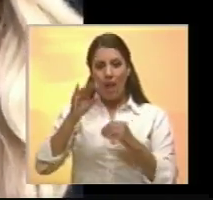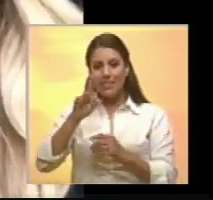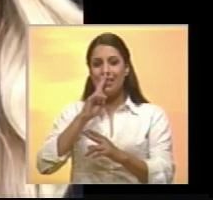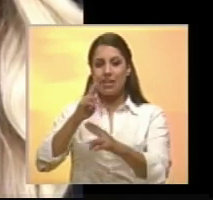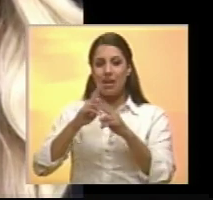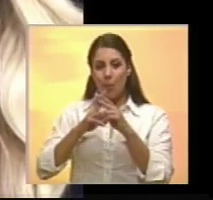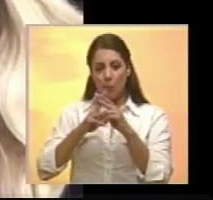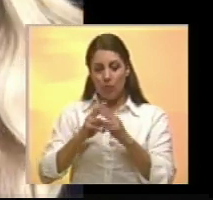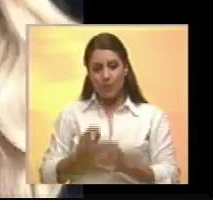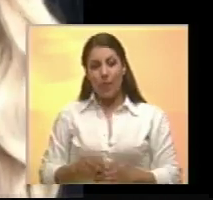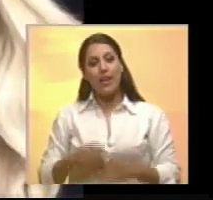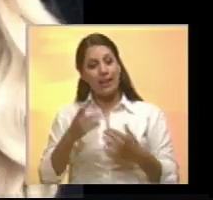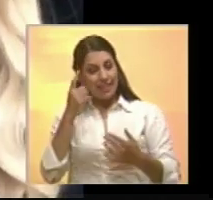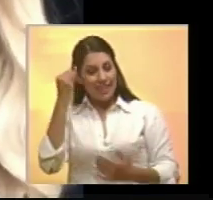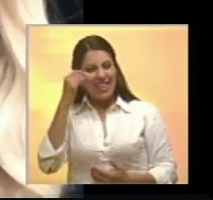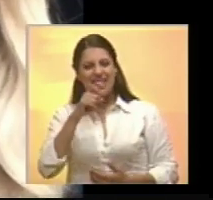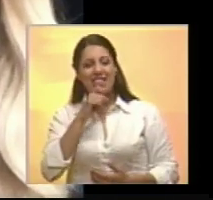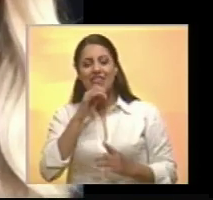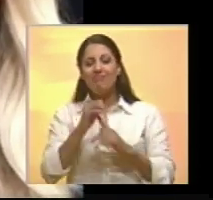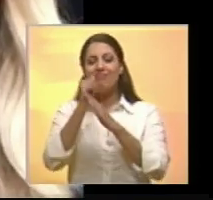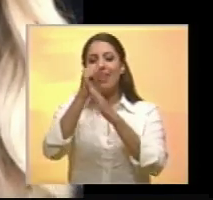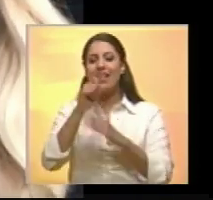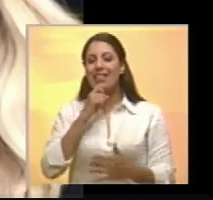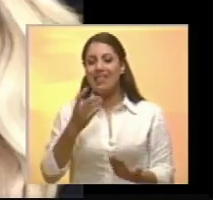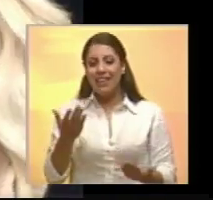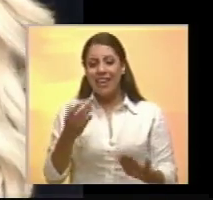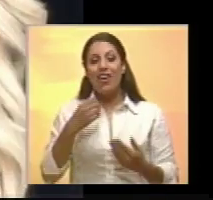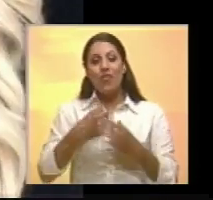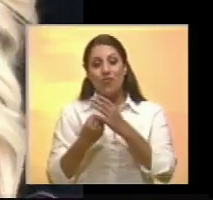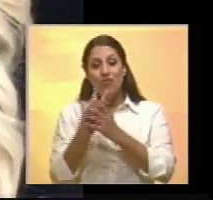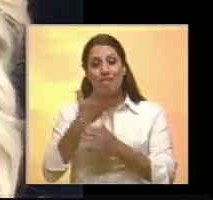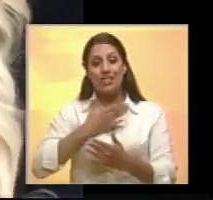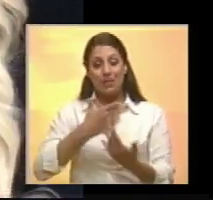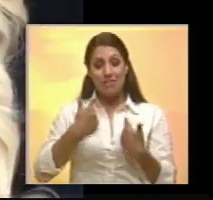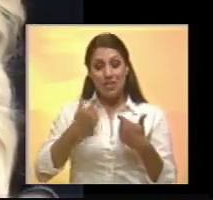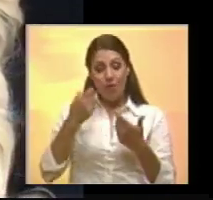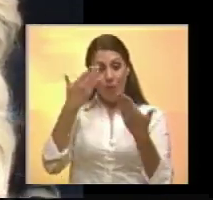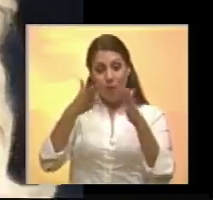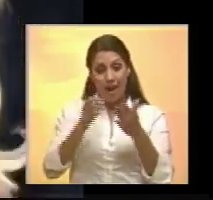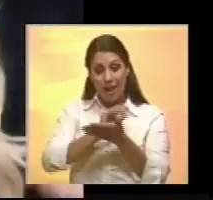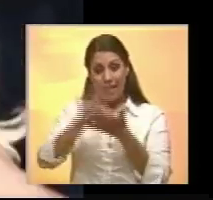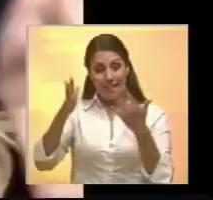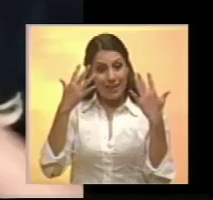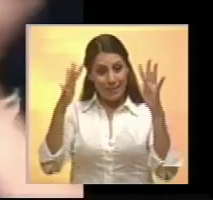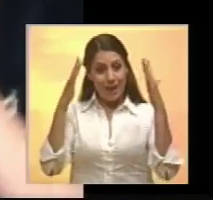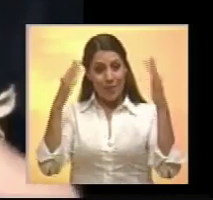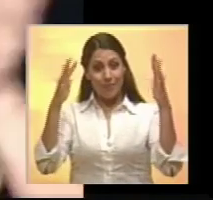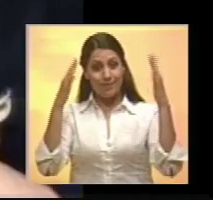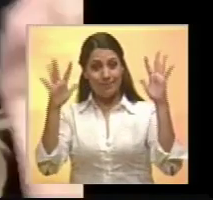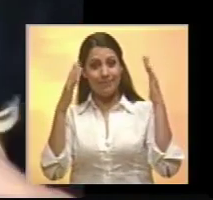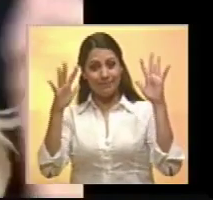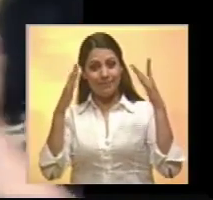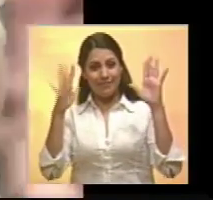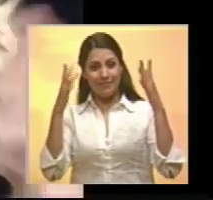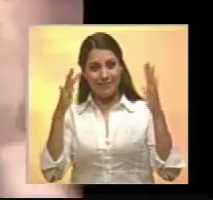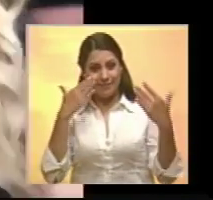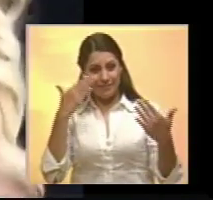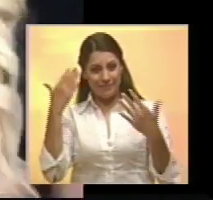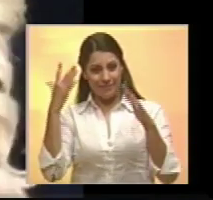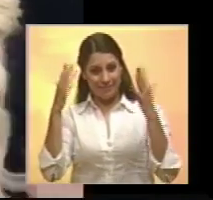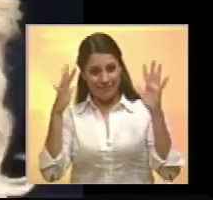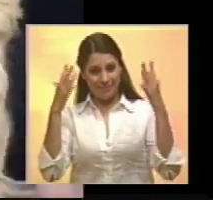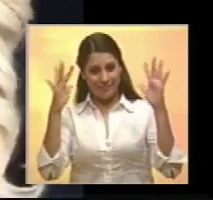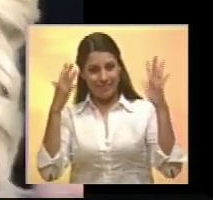resultados de las pruebas SALUD. Y adivinen quién lidera esa lista. La Fundación Pies Descalzos, sede Barranquilla. ¡Bravo!